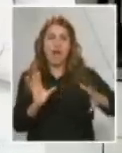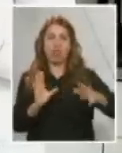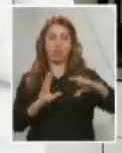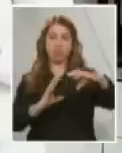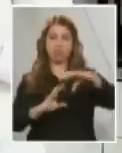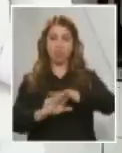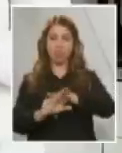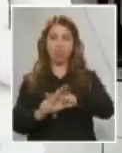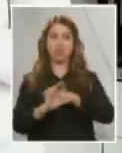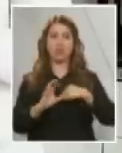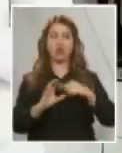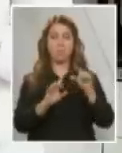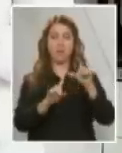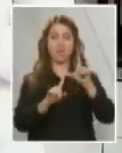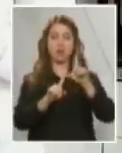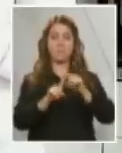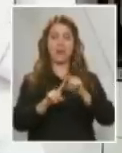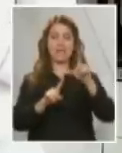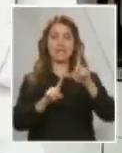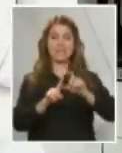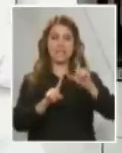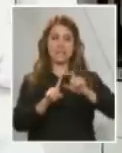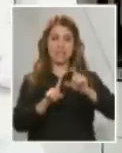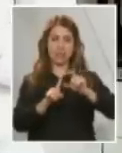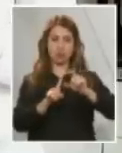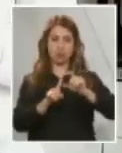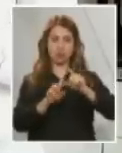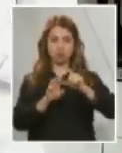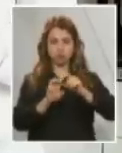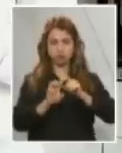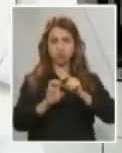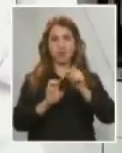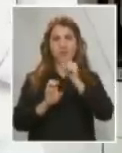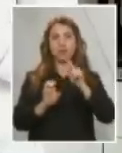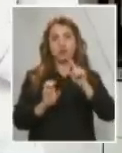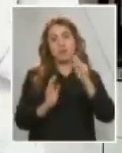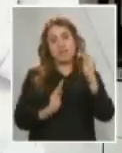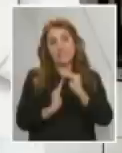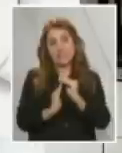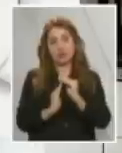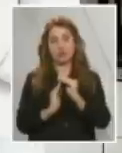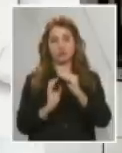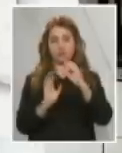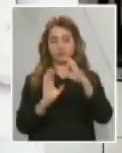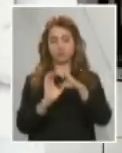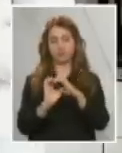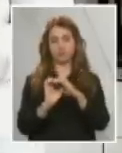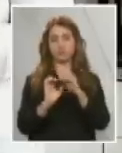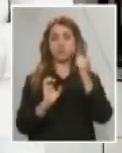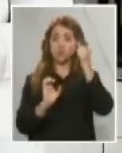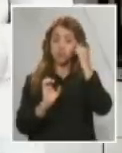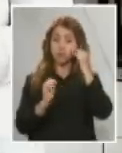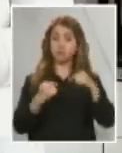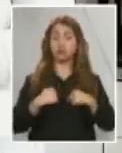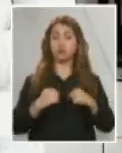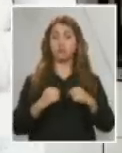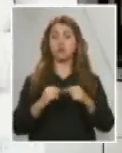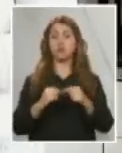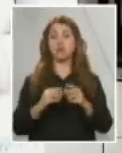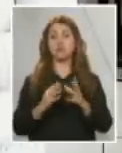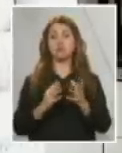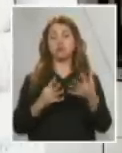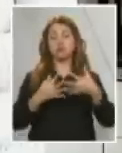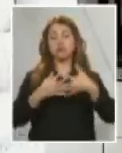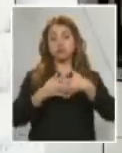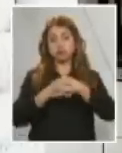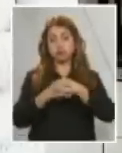porque tengo mis dedos más cortito que lo del, del hombre. Entonces pienso yo de que si fuera más